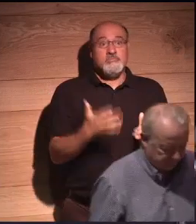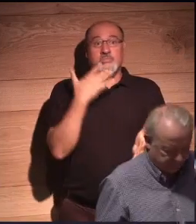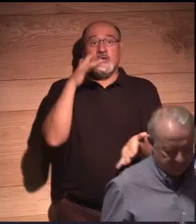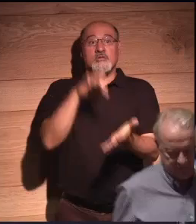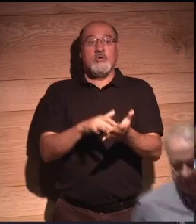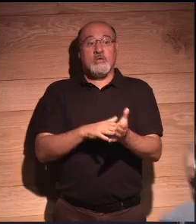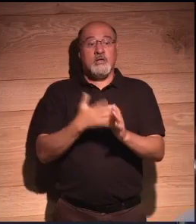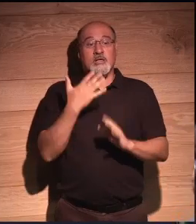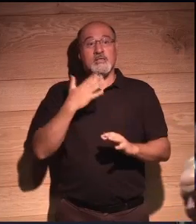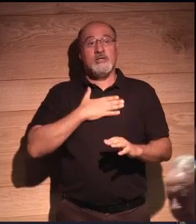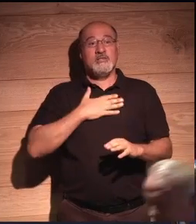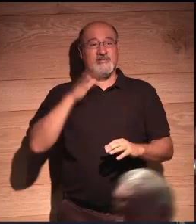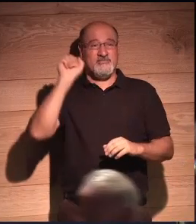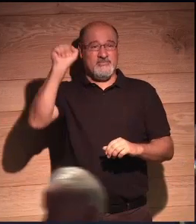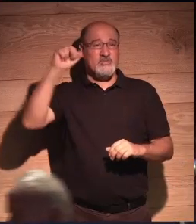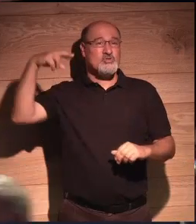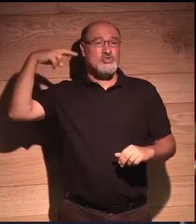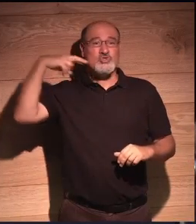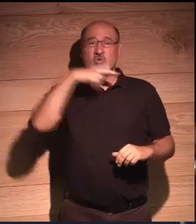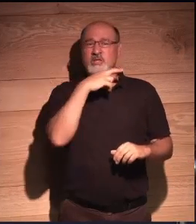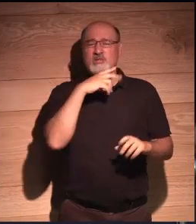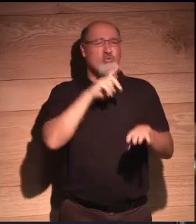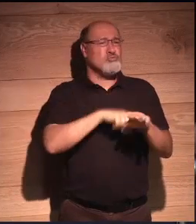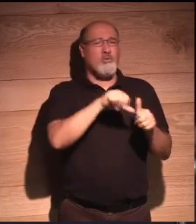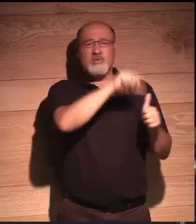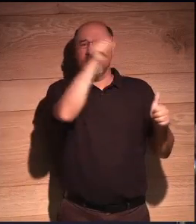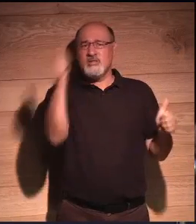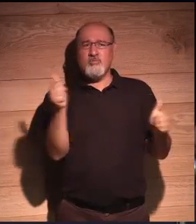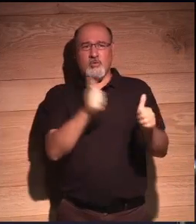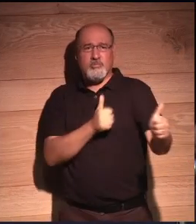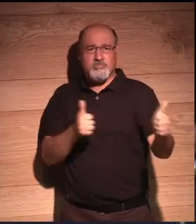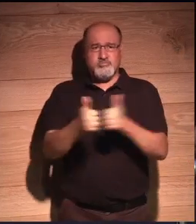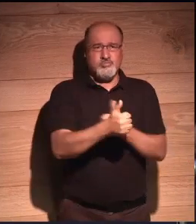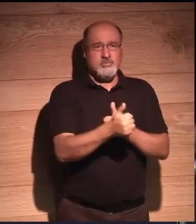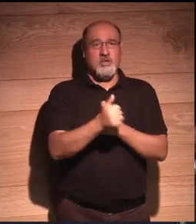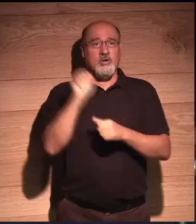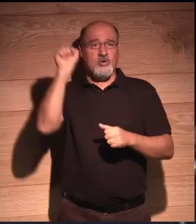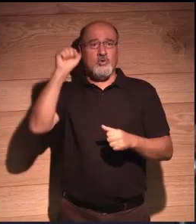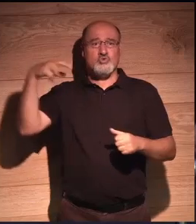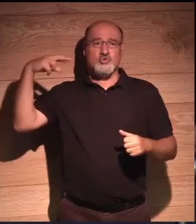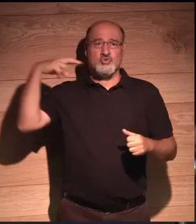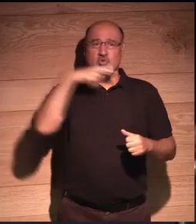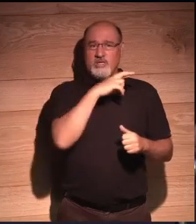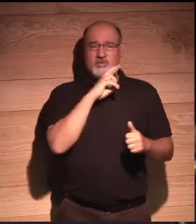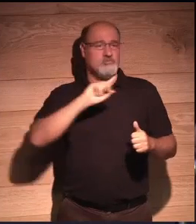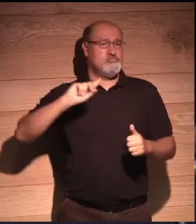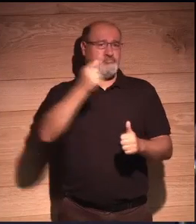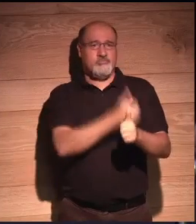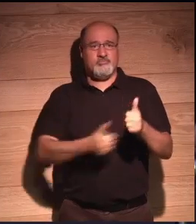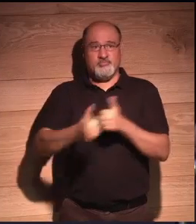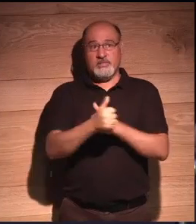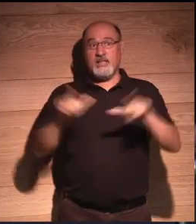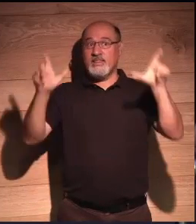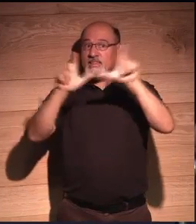soviéticos casi fueron por delante todo el tiempo, ¿no? Y bueno, es otro de los temas que desgraciadamente hemos tenido que dejar fuera, pues porque la televisión tiene